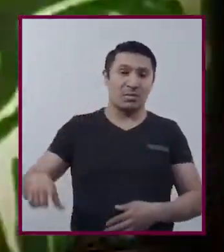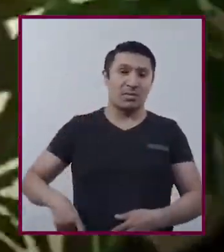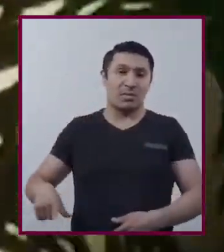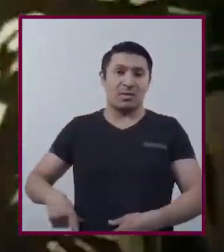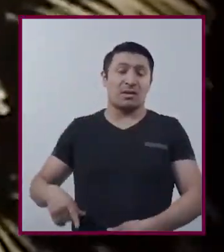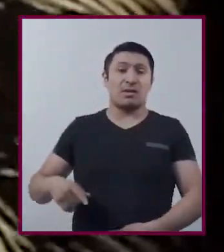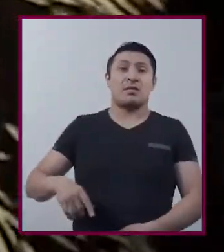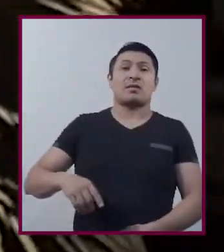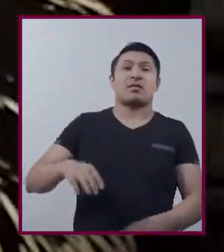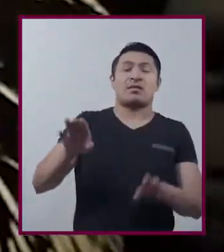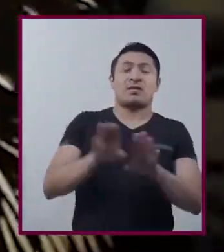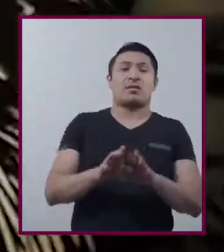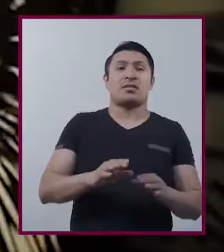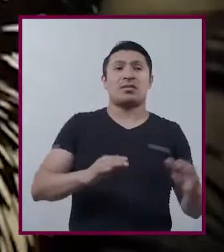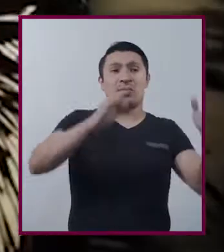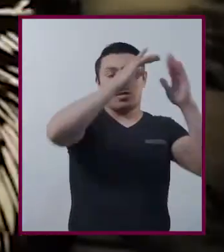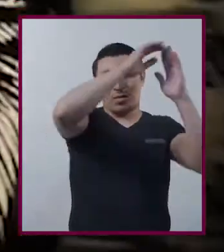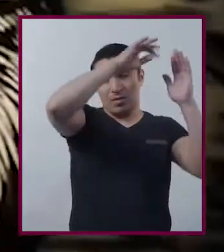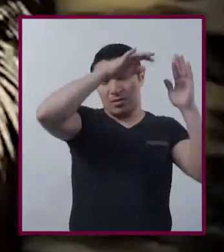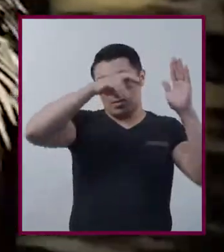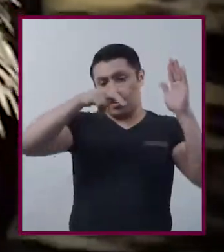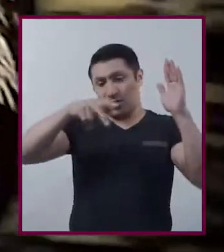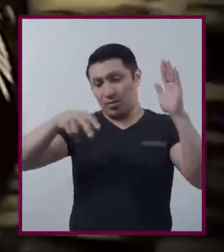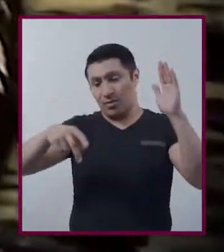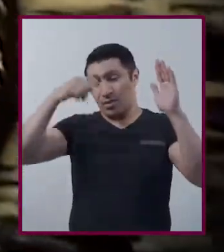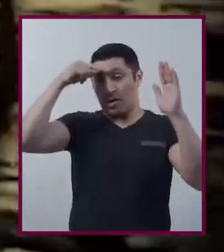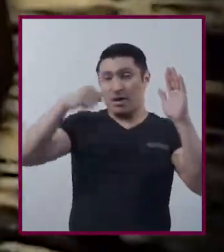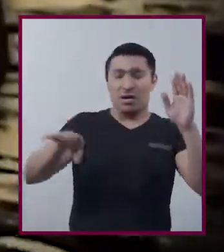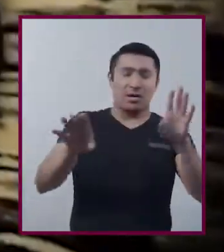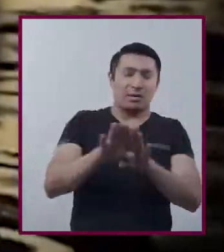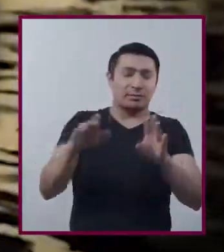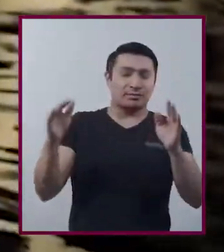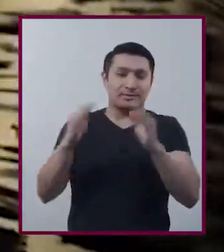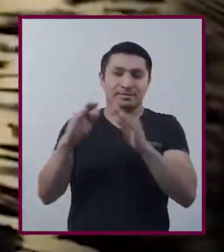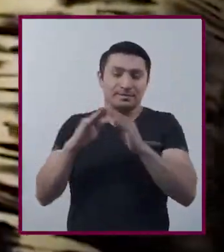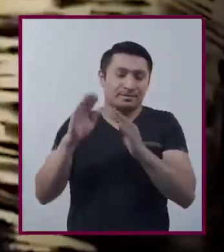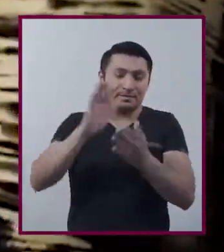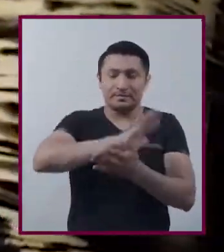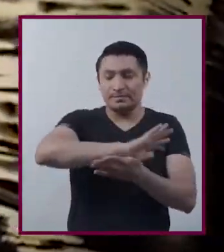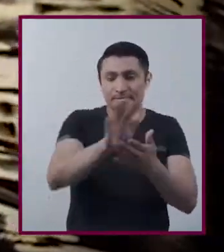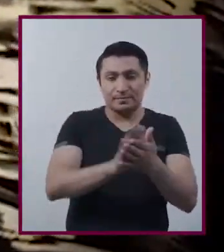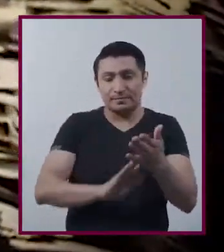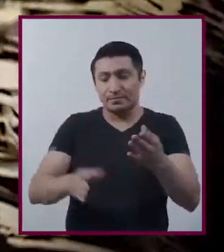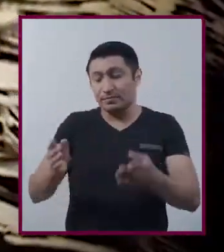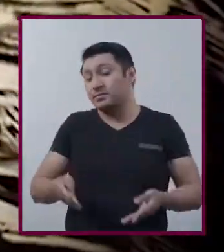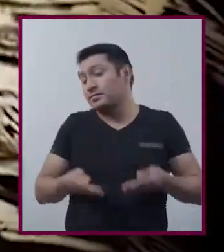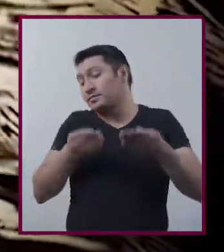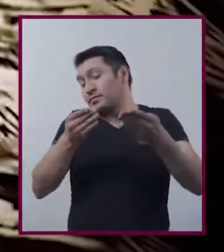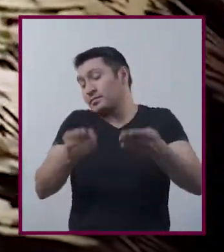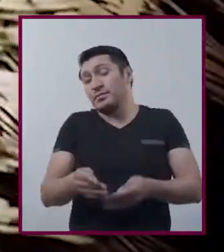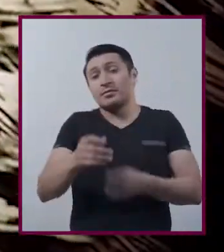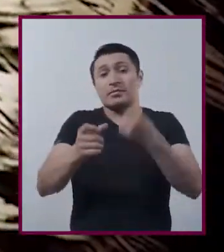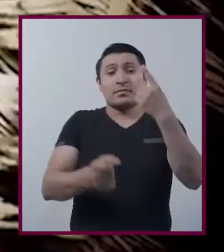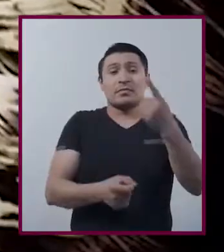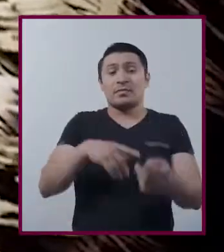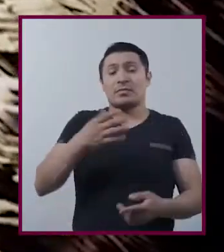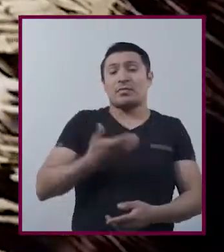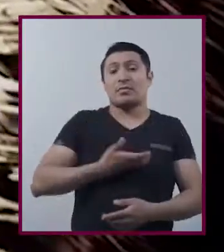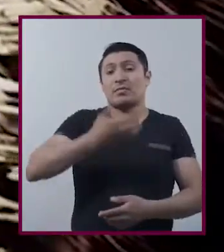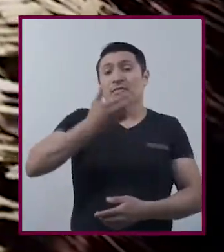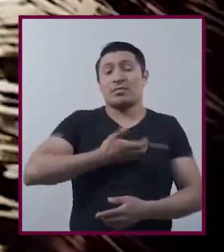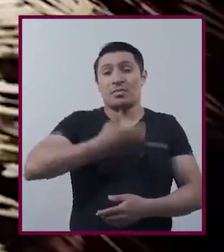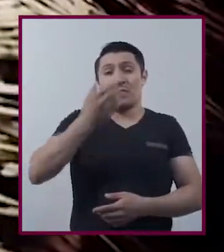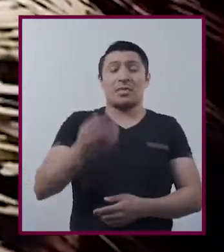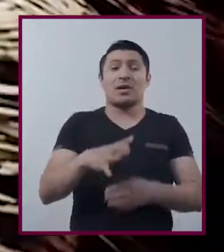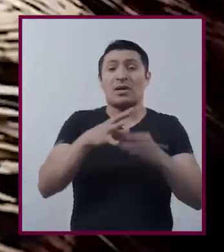melancólicos, que cuando era gobernador bajaban de la sierra de Ixtlán para dejar en el umbral de su casa sus humildes ofrendas,